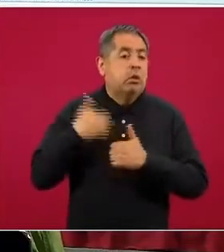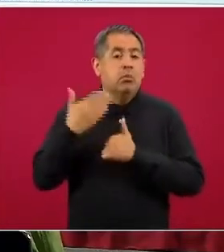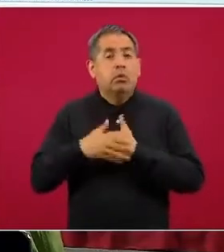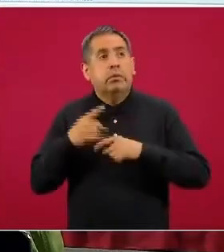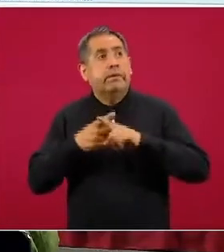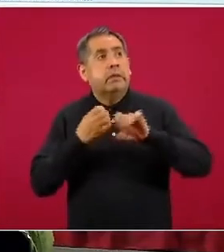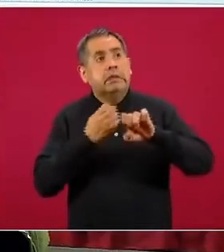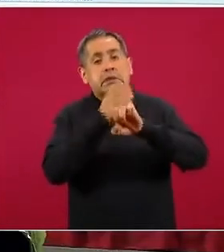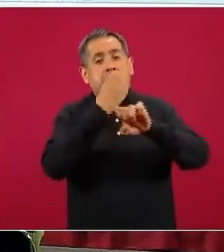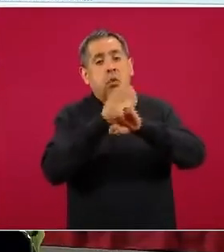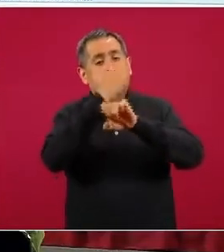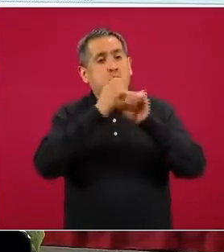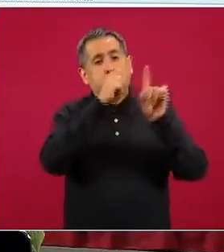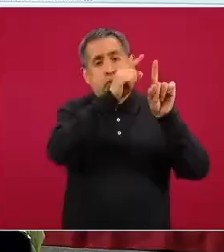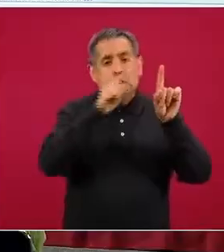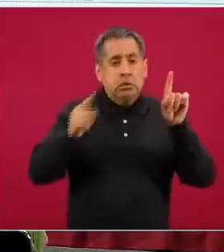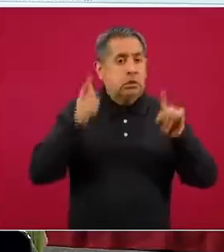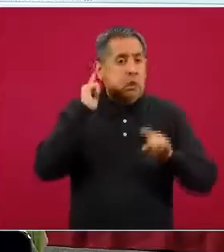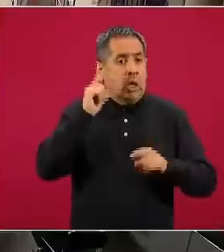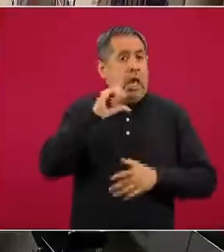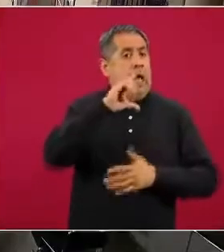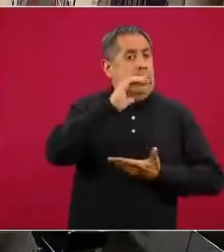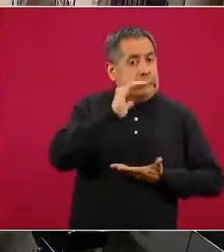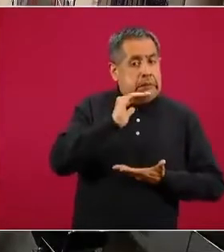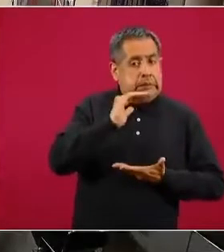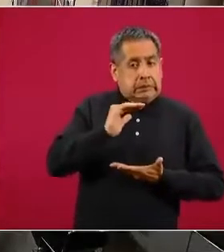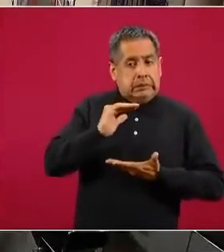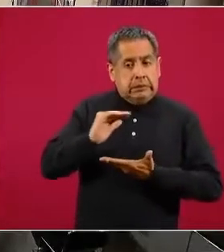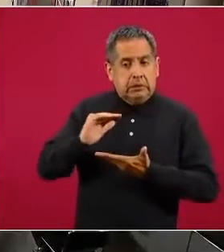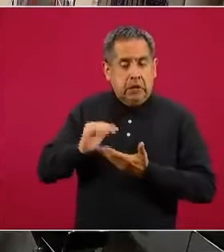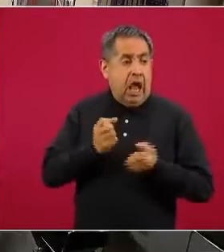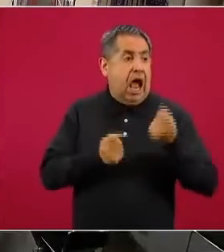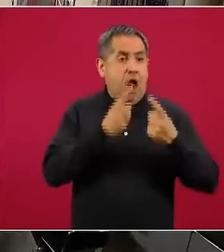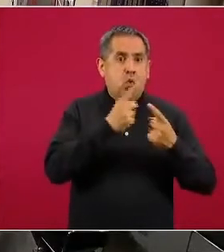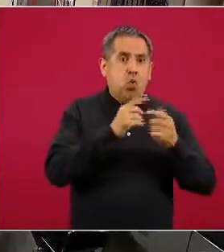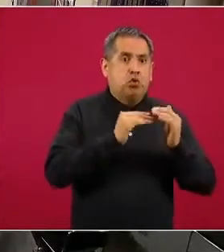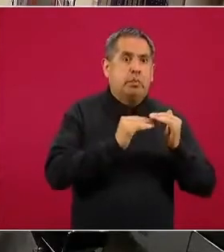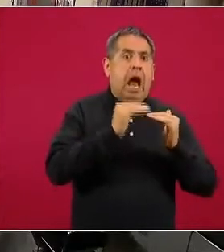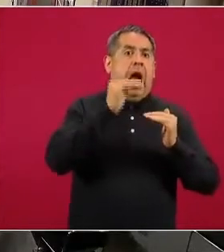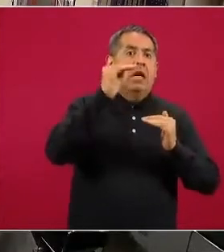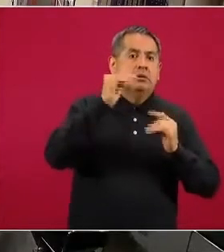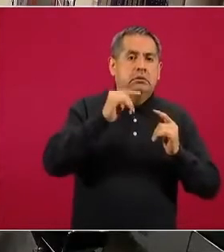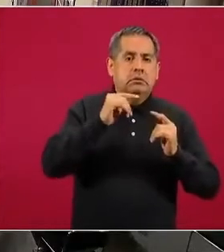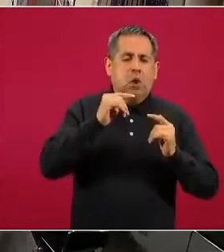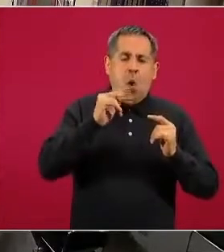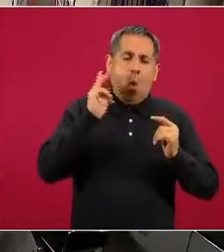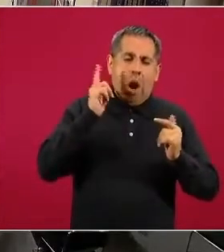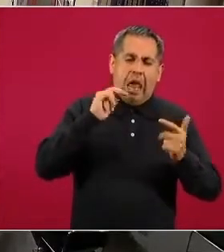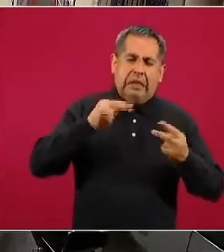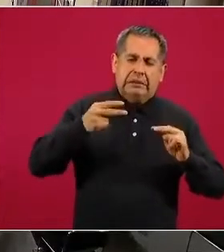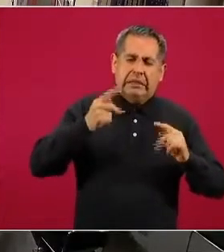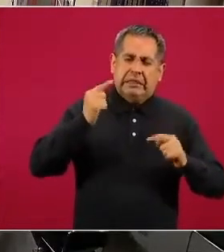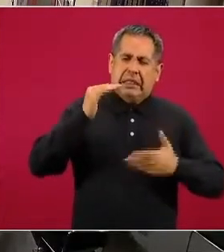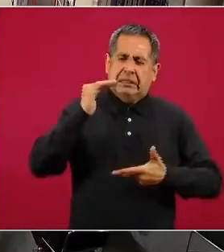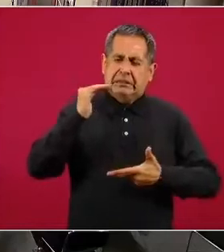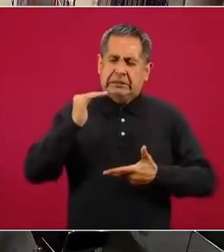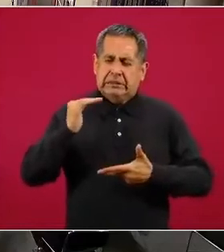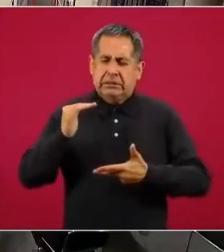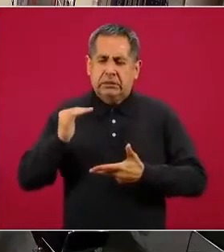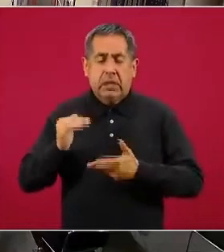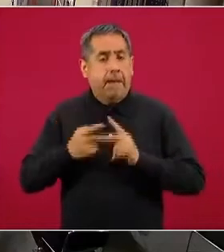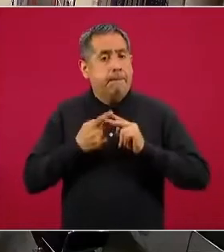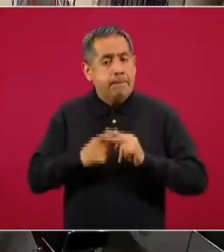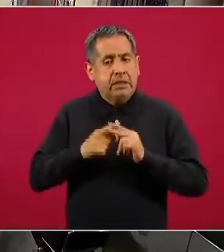entidades federativas continúen los descensos o entidades que habían tenido ascensos o mesetas puedan nuevamente empezar a presentar descensos,